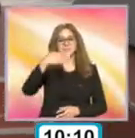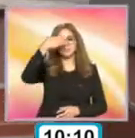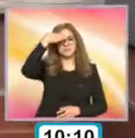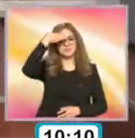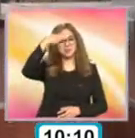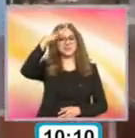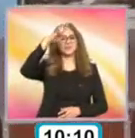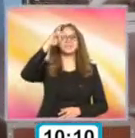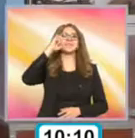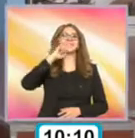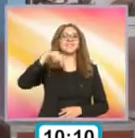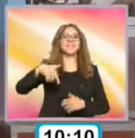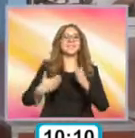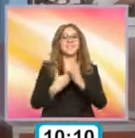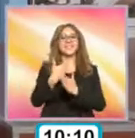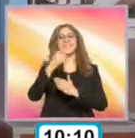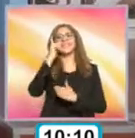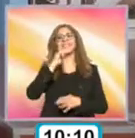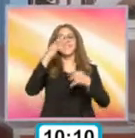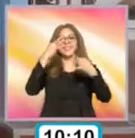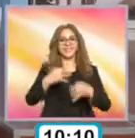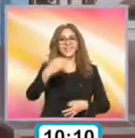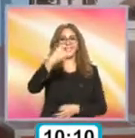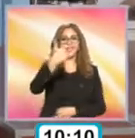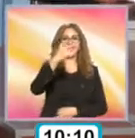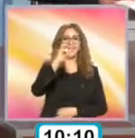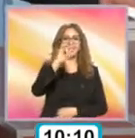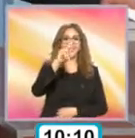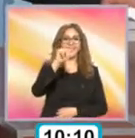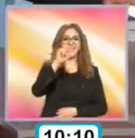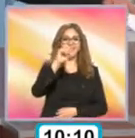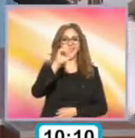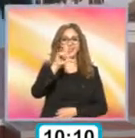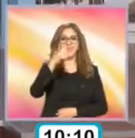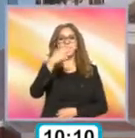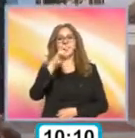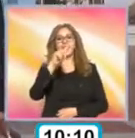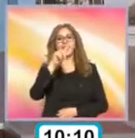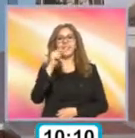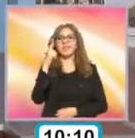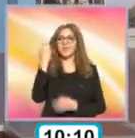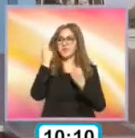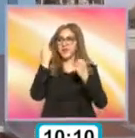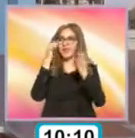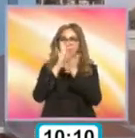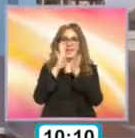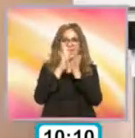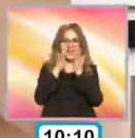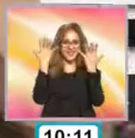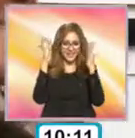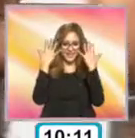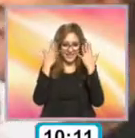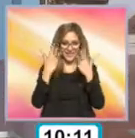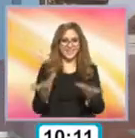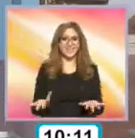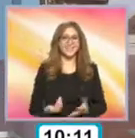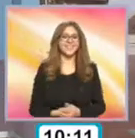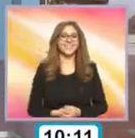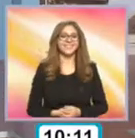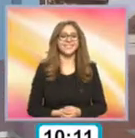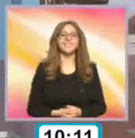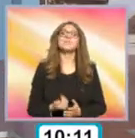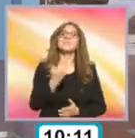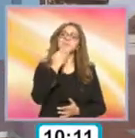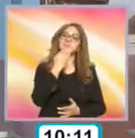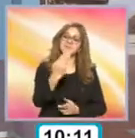esta mañana, Girasol Huerta. Más fuerte el aplauso, por favor. Bienvenida.